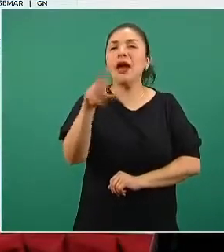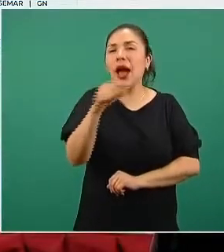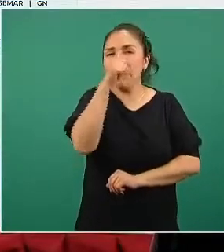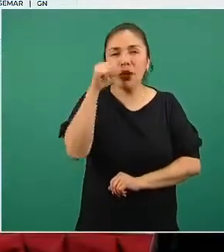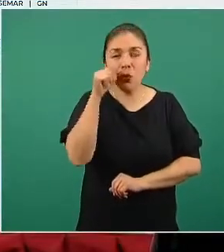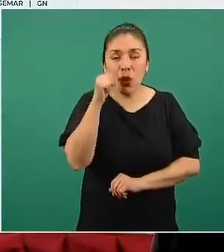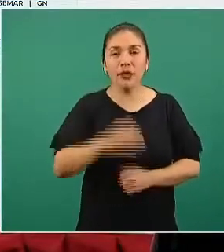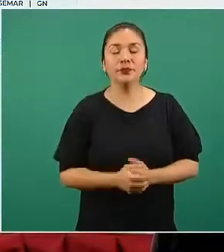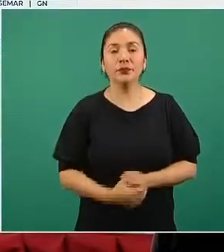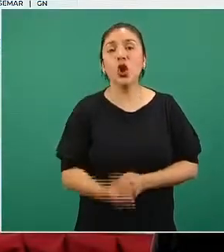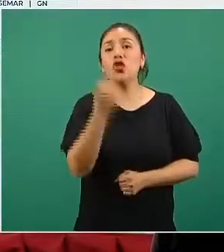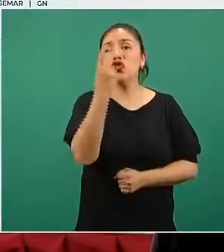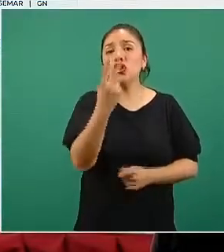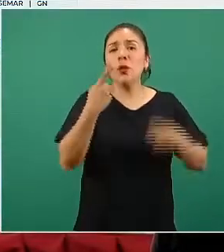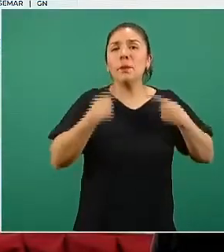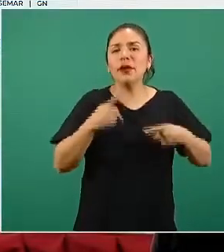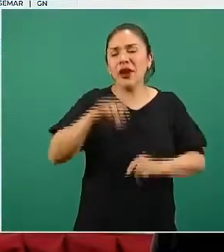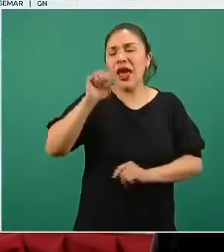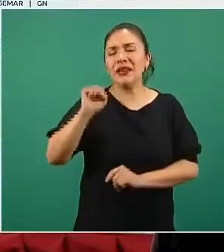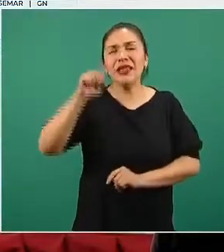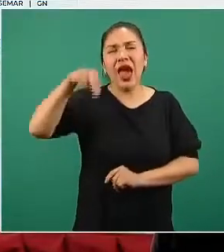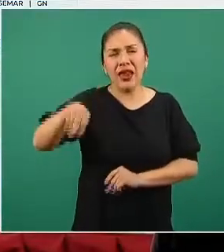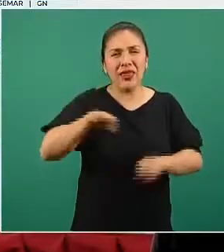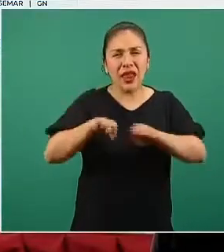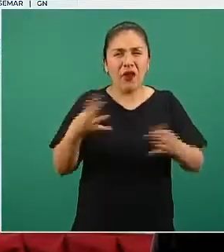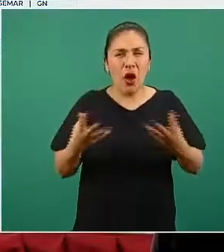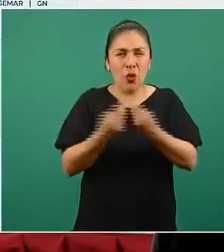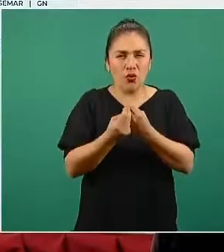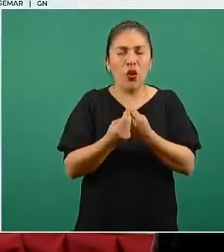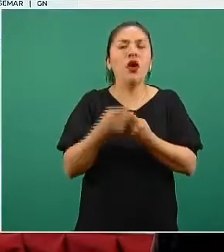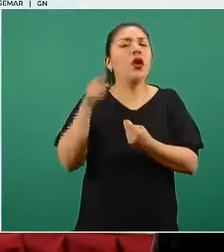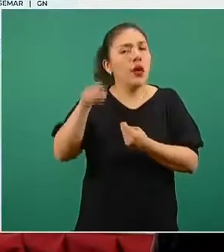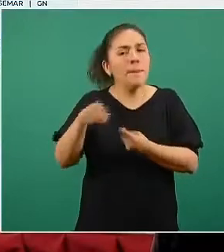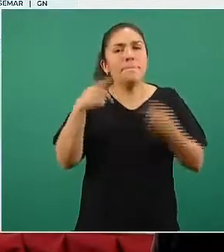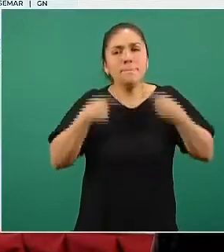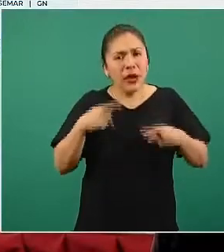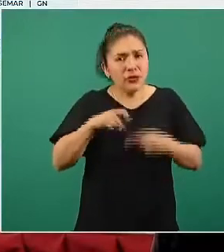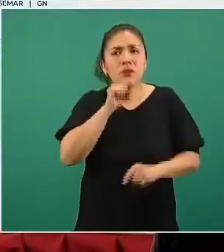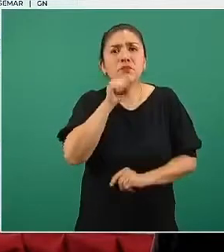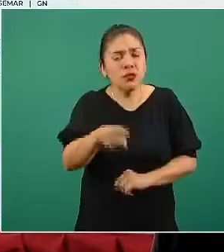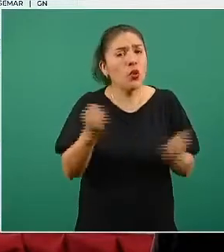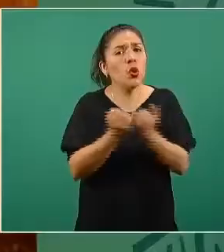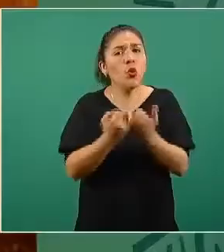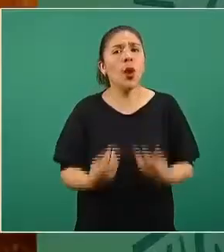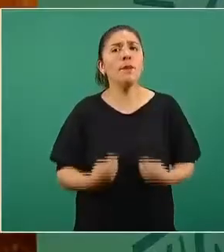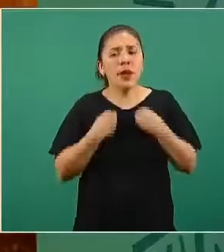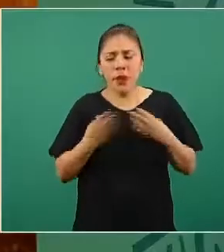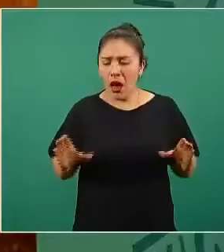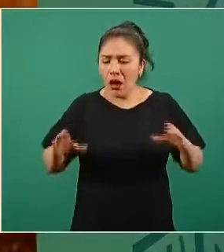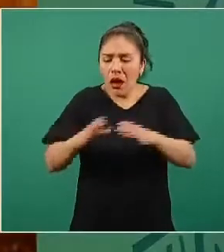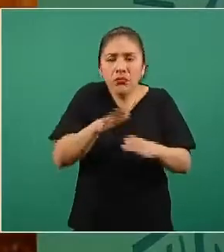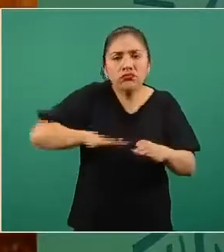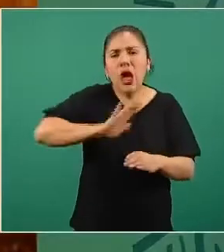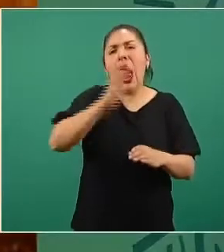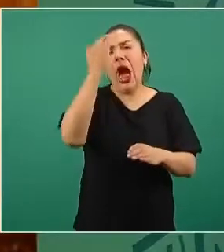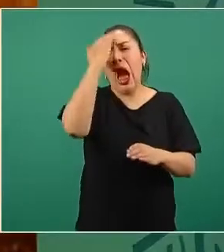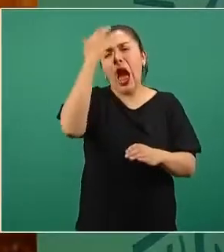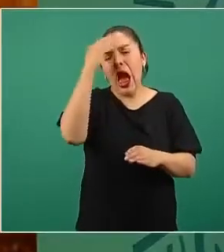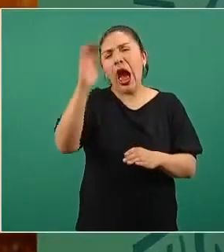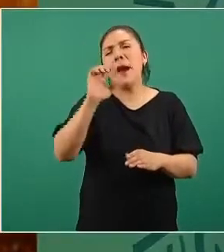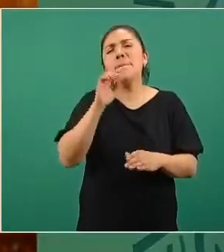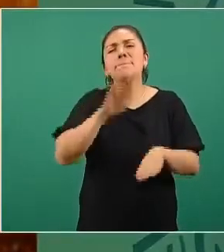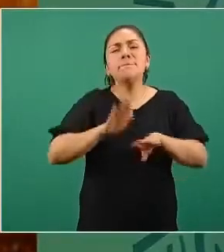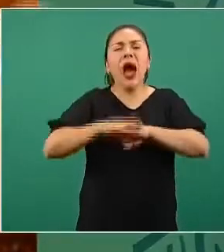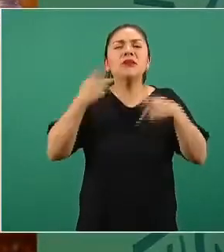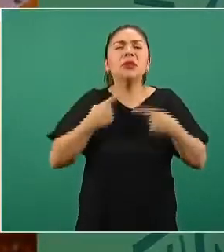2 servidores de la nación, estas personas que también viven en estas comunidades, las conocen muy bien, tienen mucho contacto con